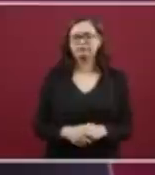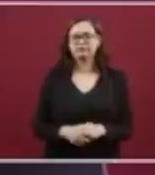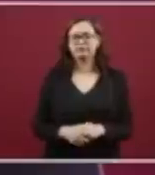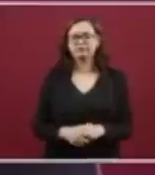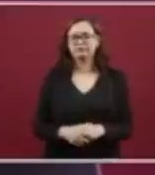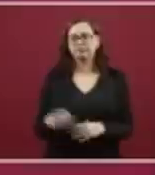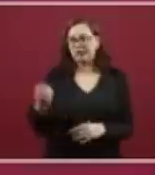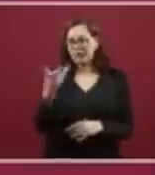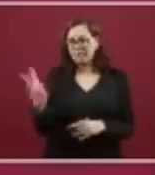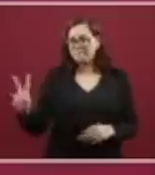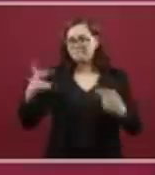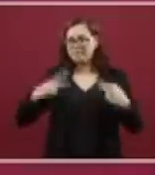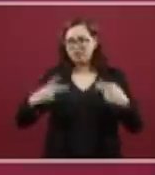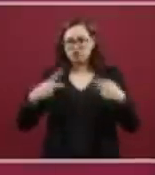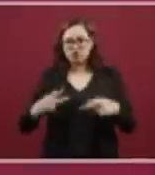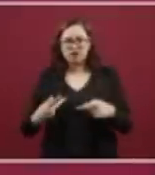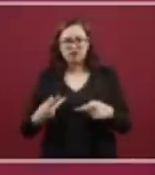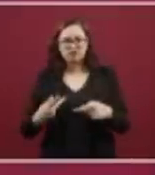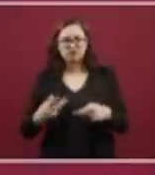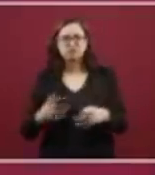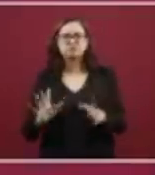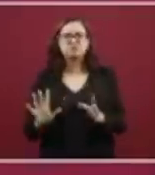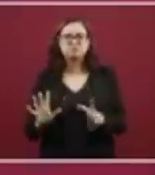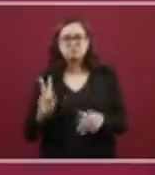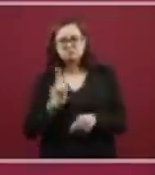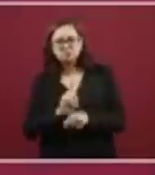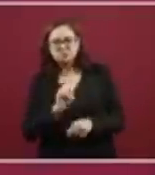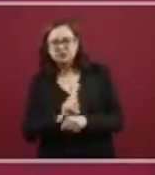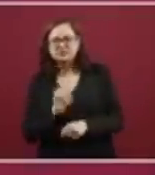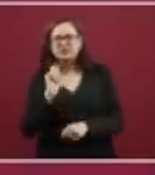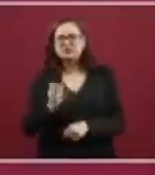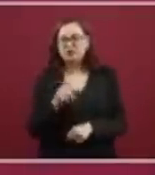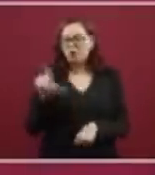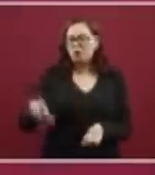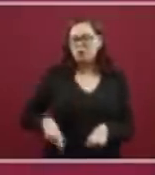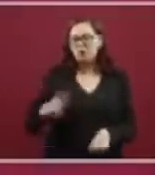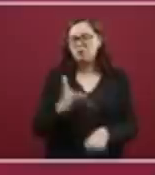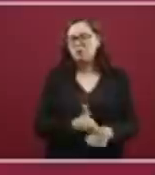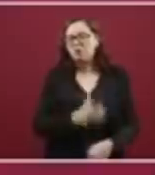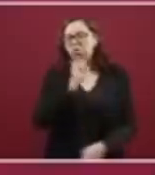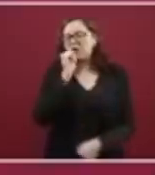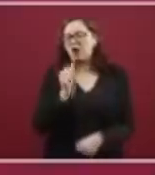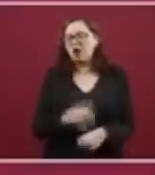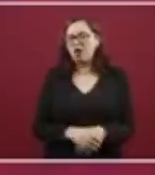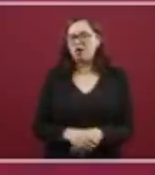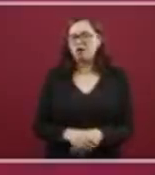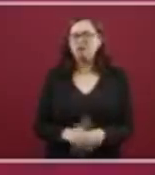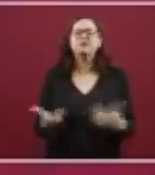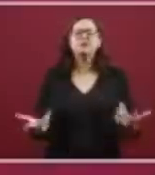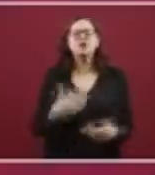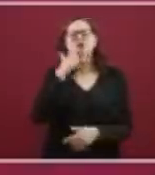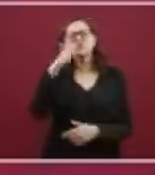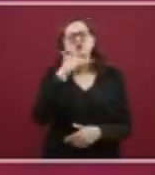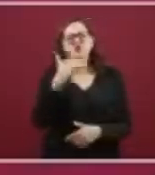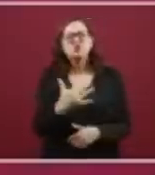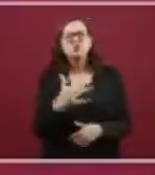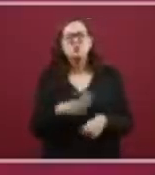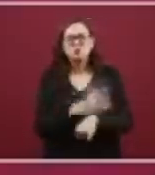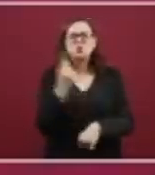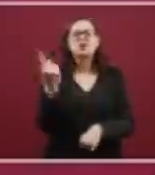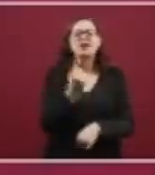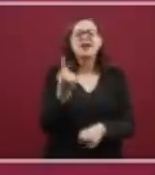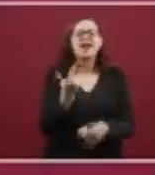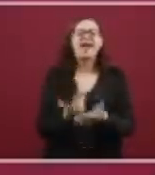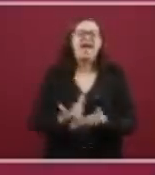impunidad. ¿Por qué la violencia? Y también, ¿por qué la corrupción? Porque se